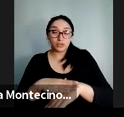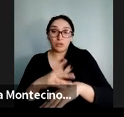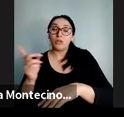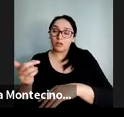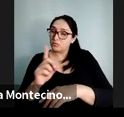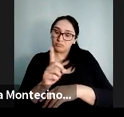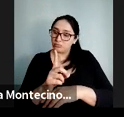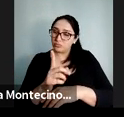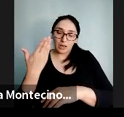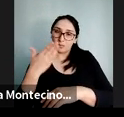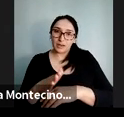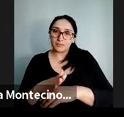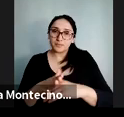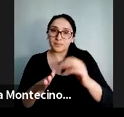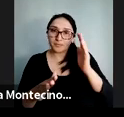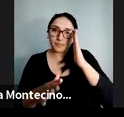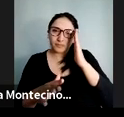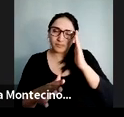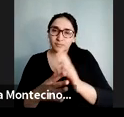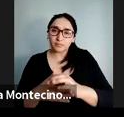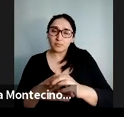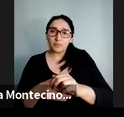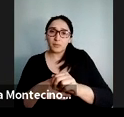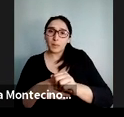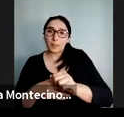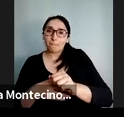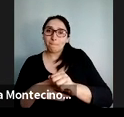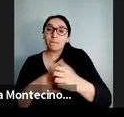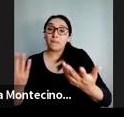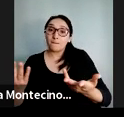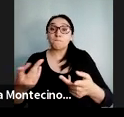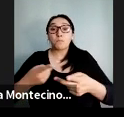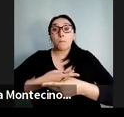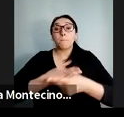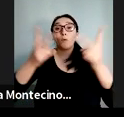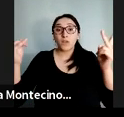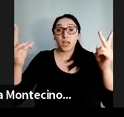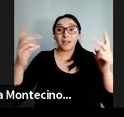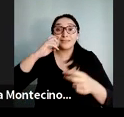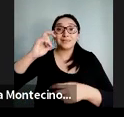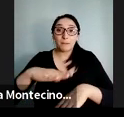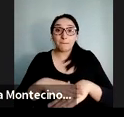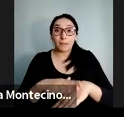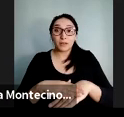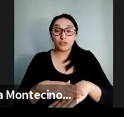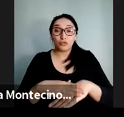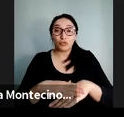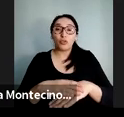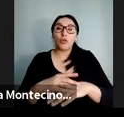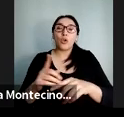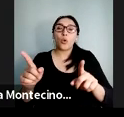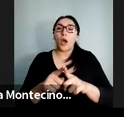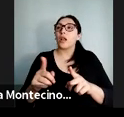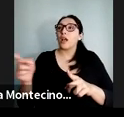audio, video, fotografías, después se ven envueltas en la divulgación de estos, como una forma de amedrentamiento,